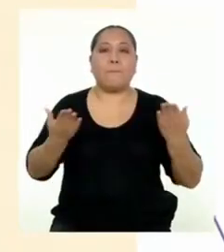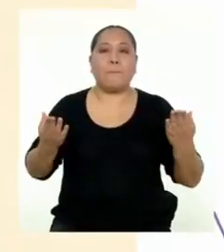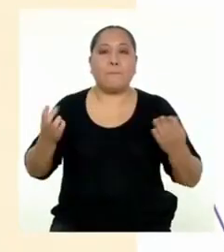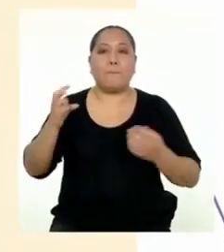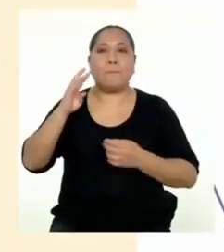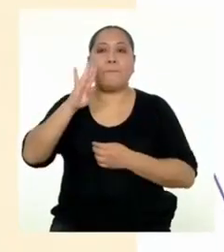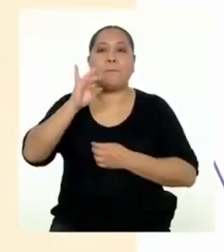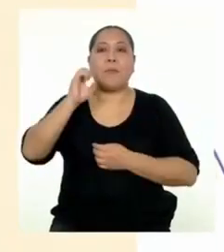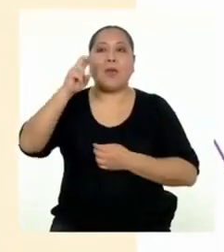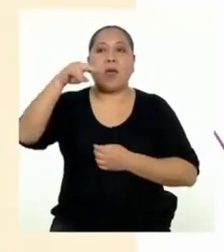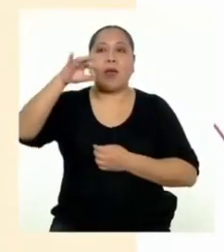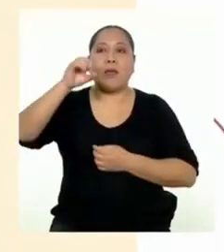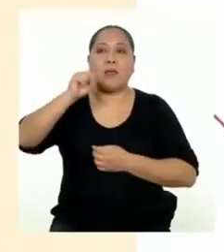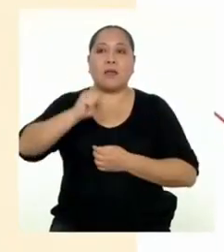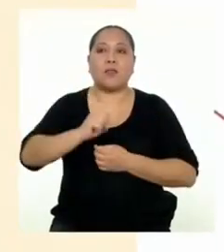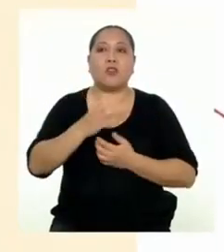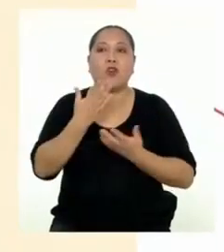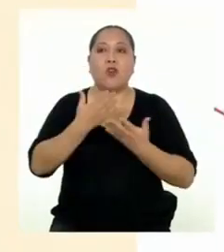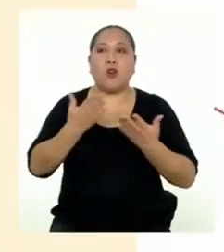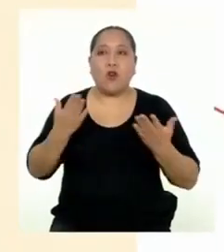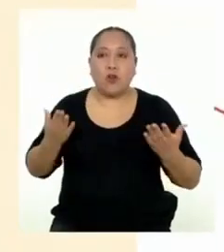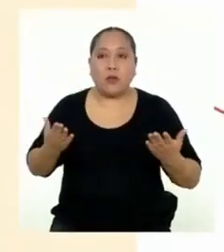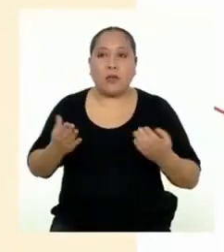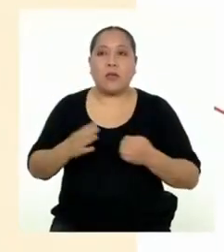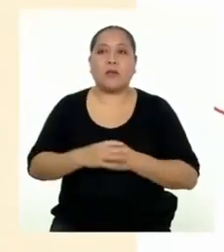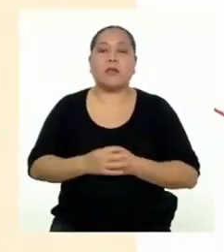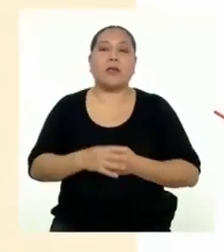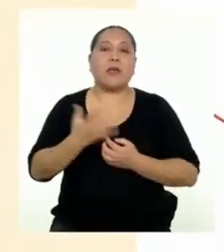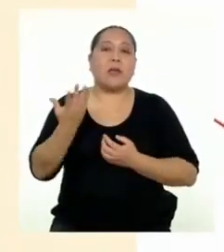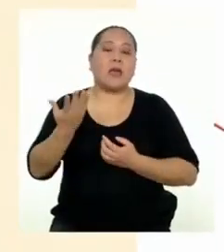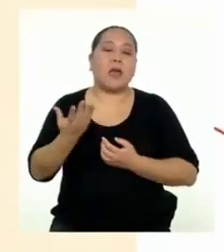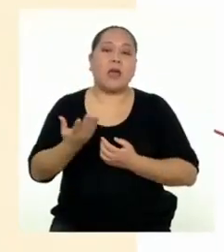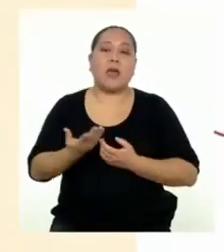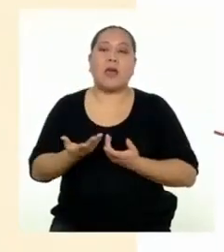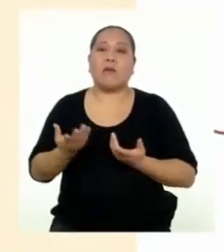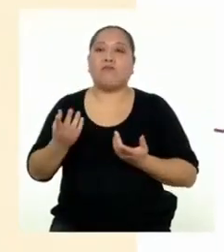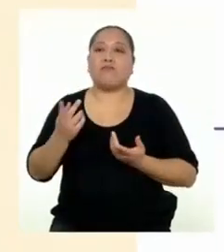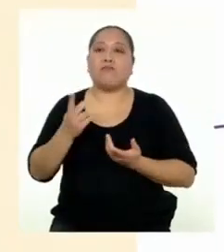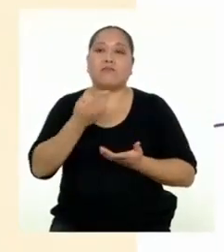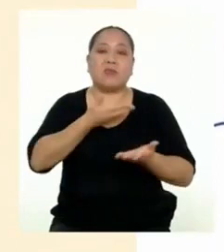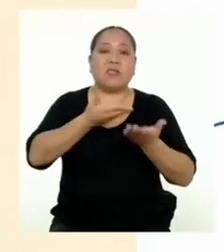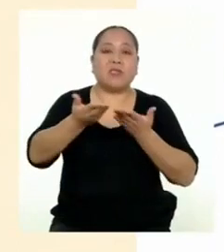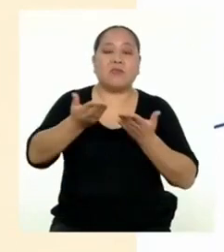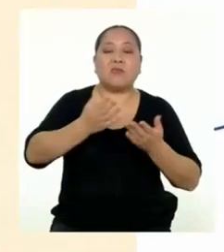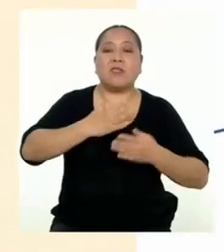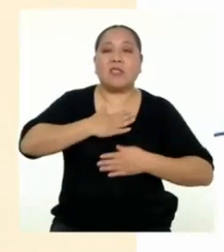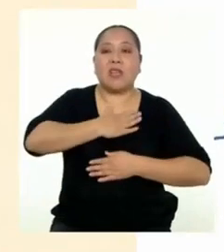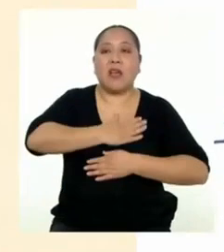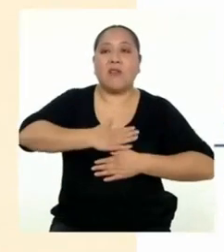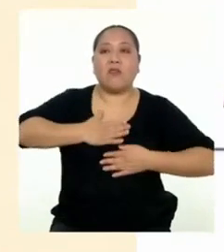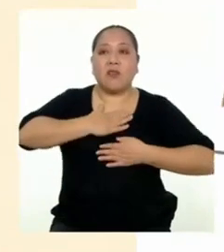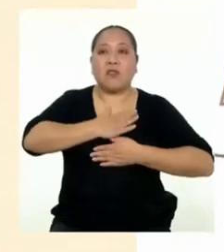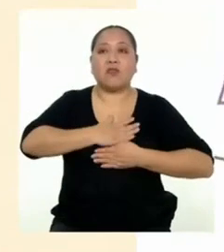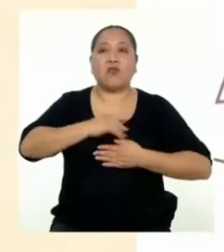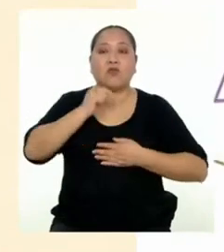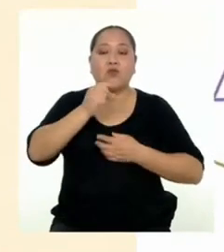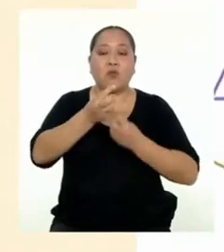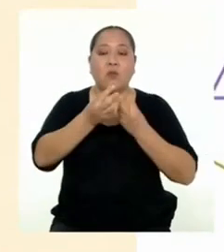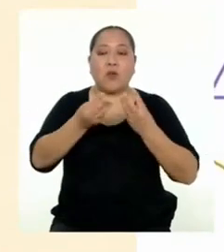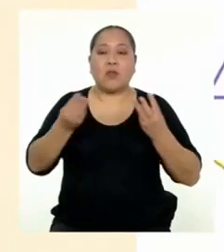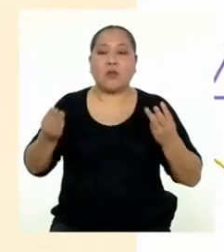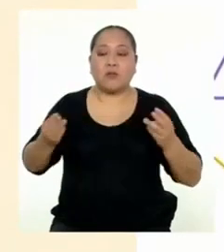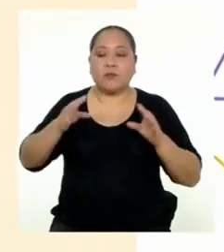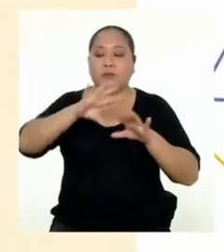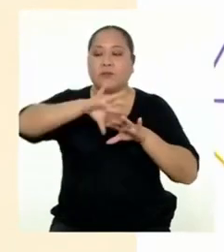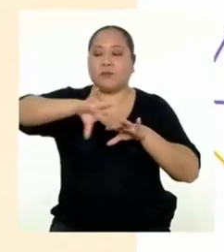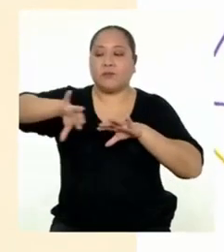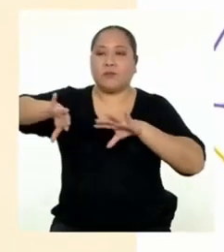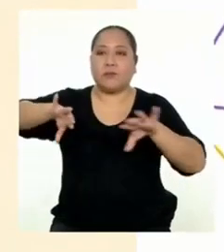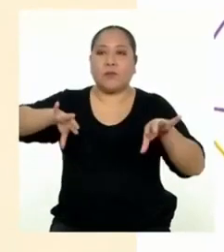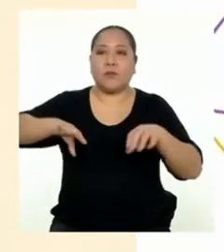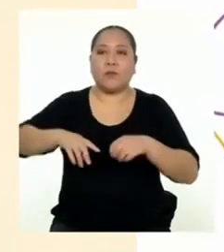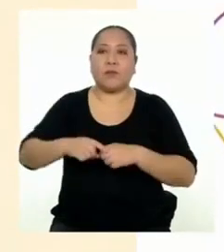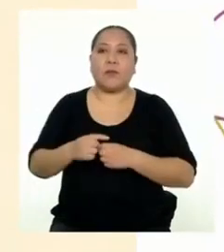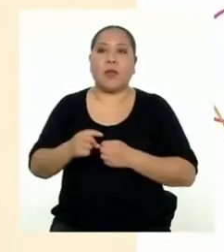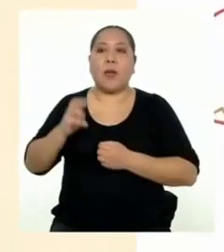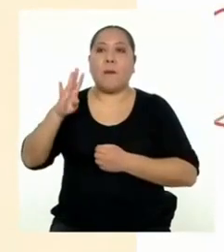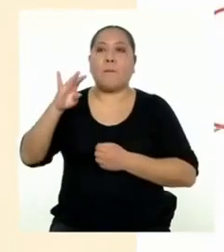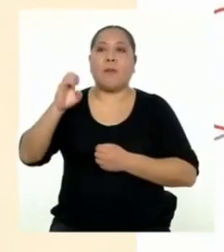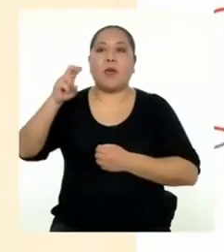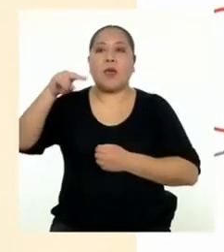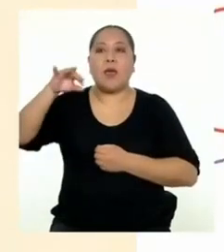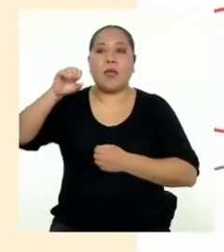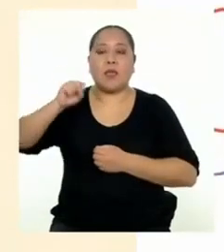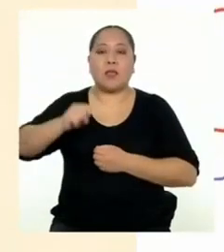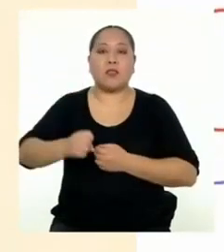los medios, materiales e inmateriales, capaces de satisfacer las necesidades humanas. Por su materialidad se dividen en: